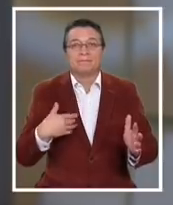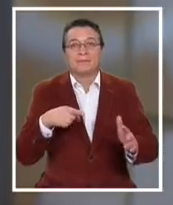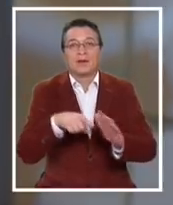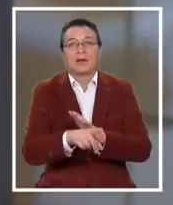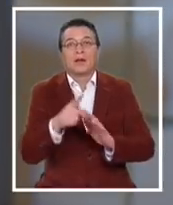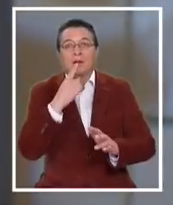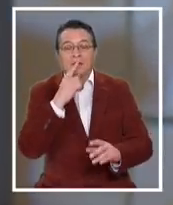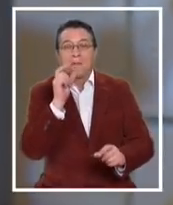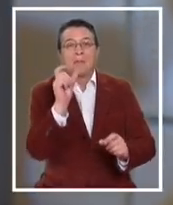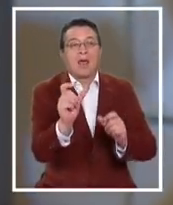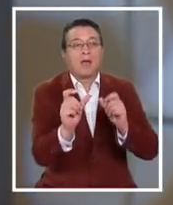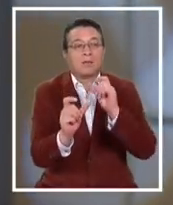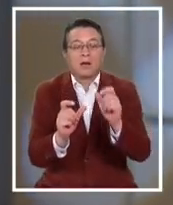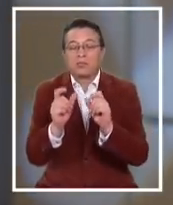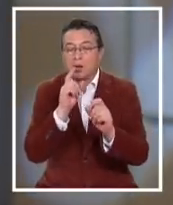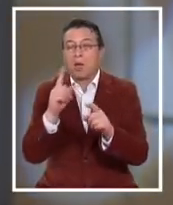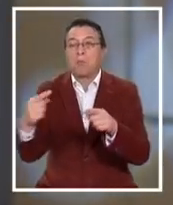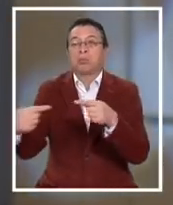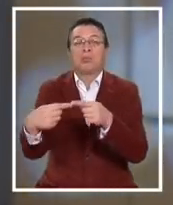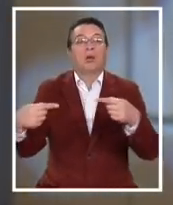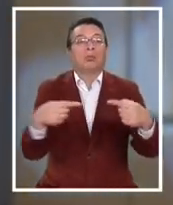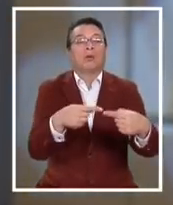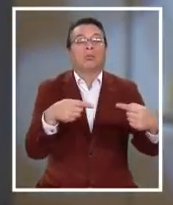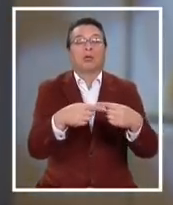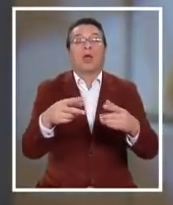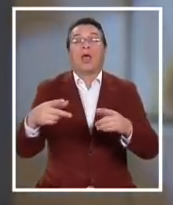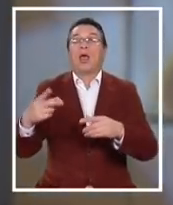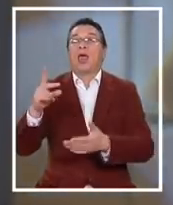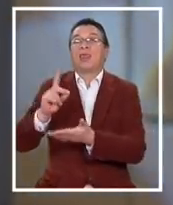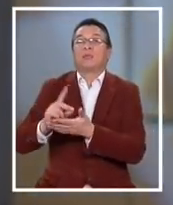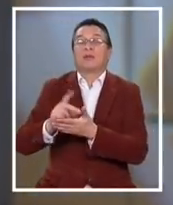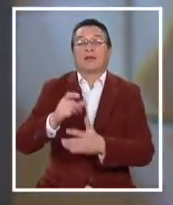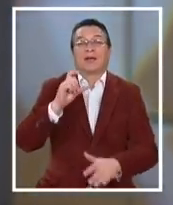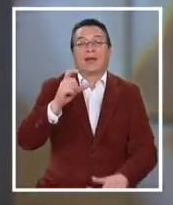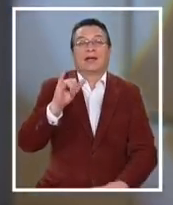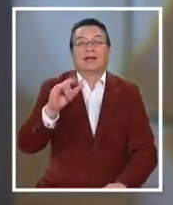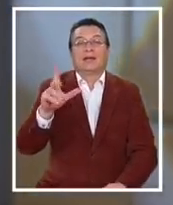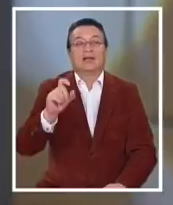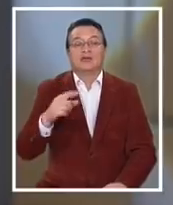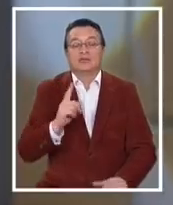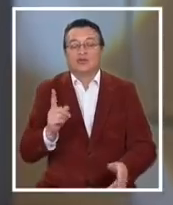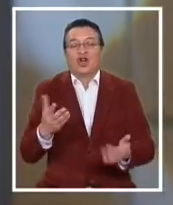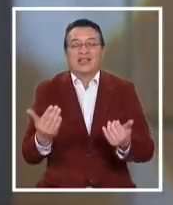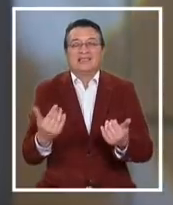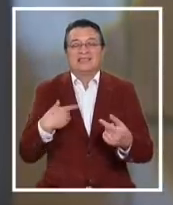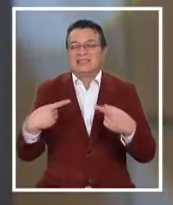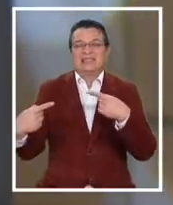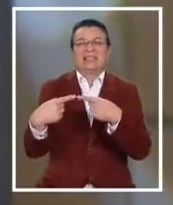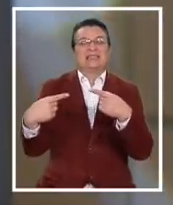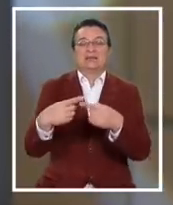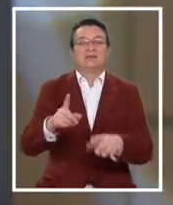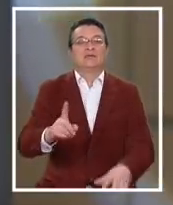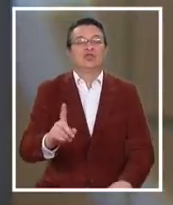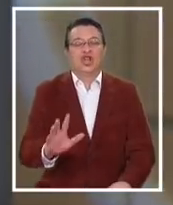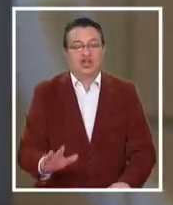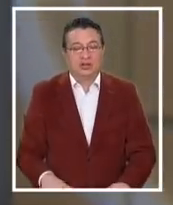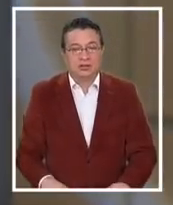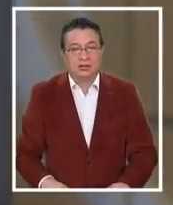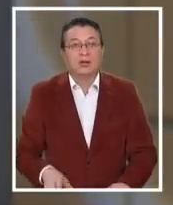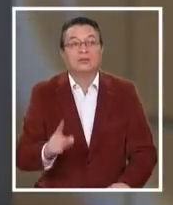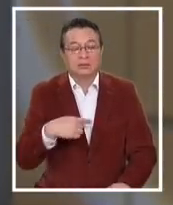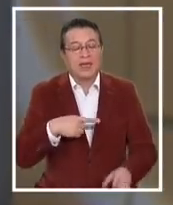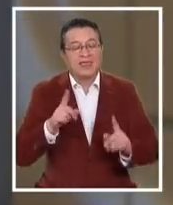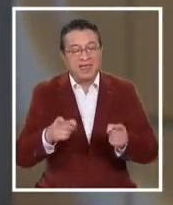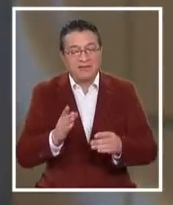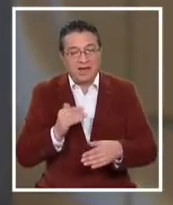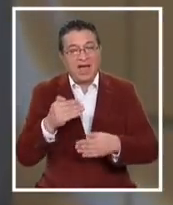con esas cuñas es que al final se generan polémicas con la diputada Giles que creo que no tienen sentido para el debate que tenemos que dar para adelante. Yo creo que tenemos que